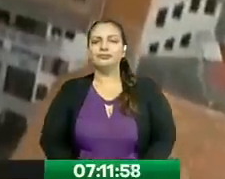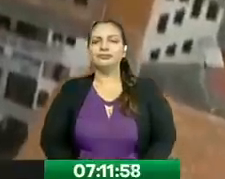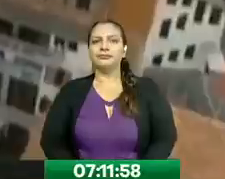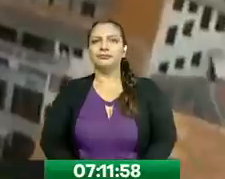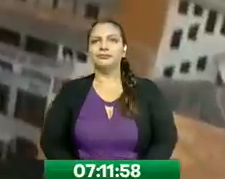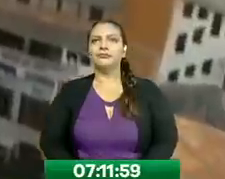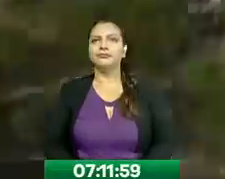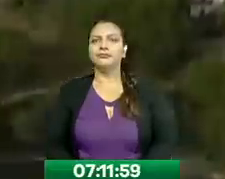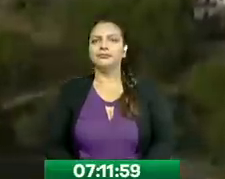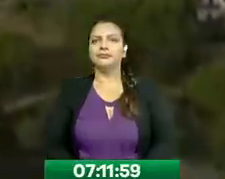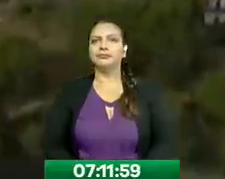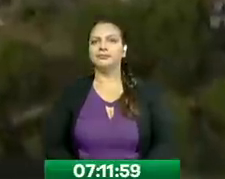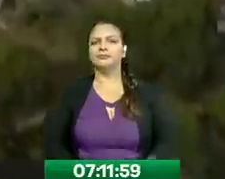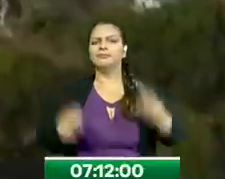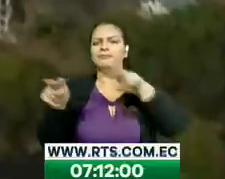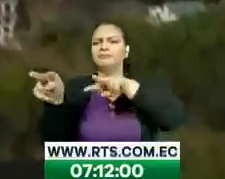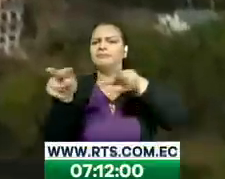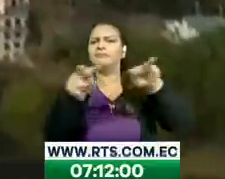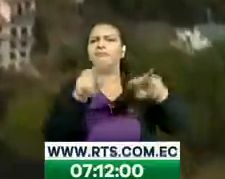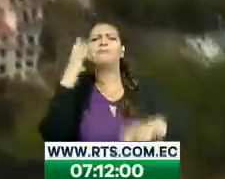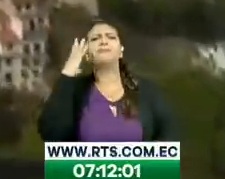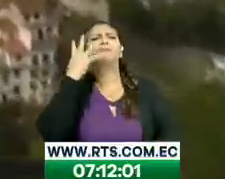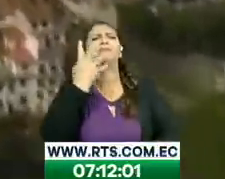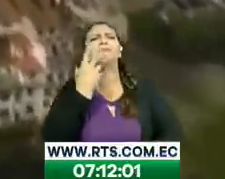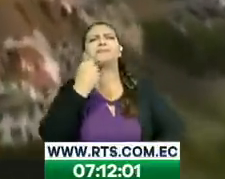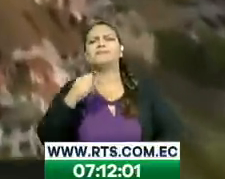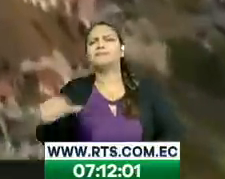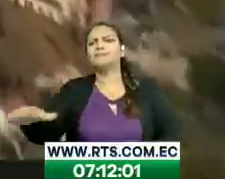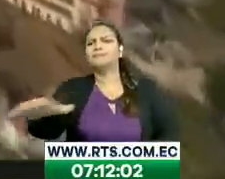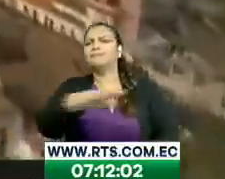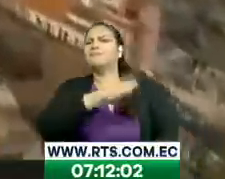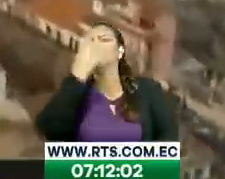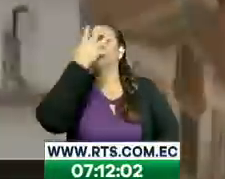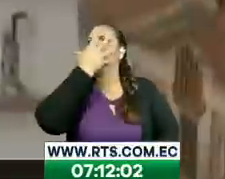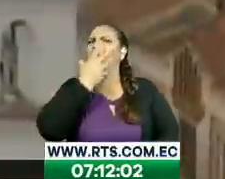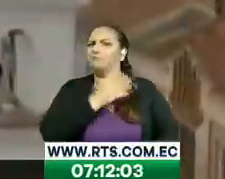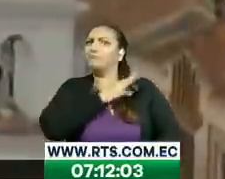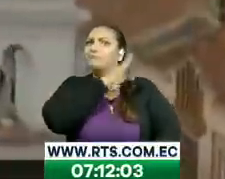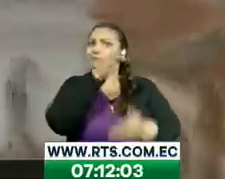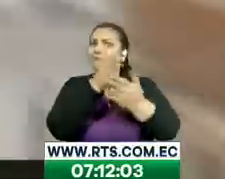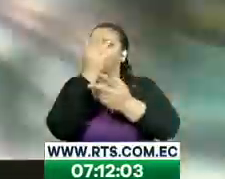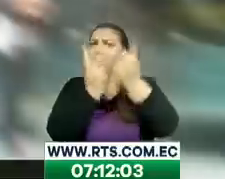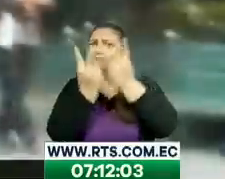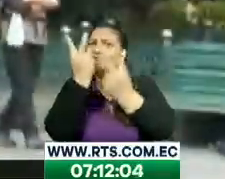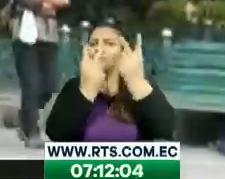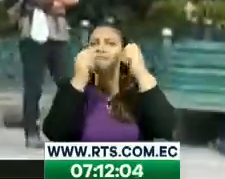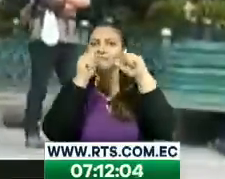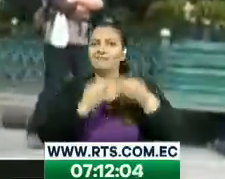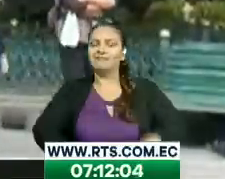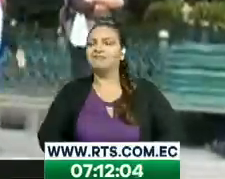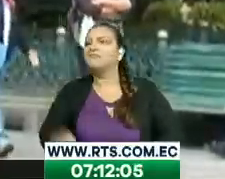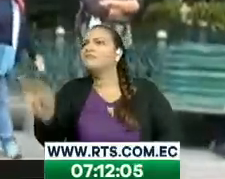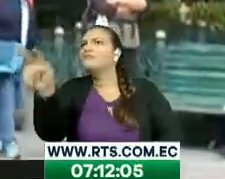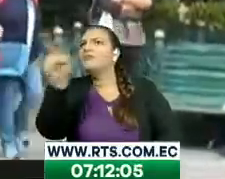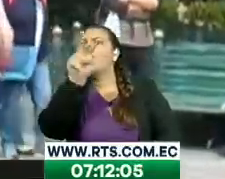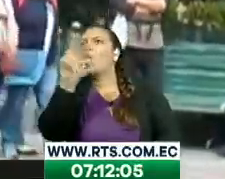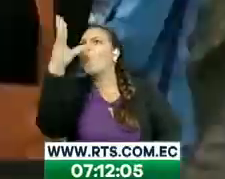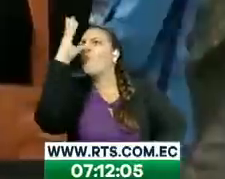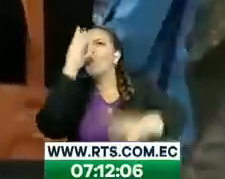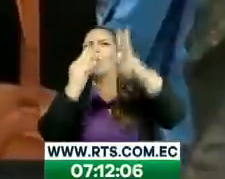y desde joven visitarla sino de queens trenes de feriado podrán conocer su cultura historia y arquitectura